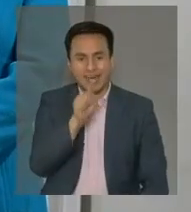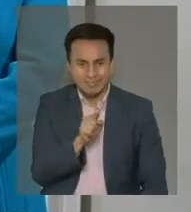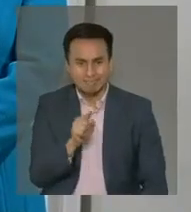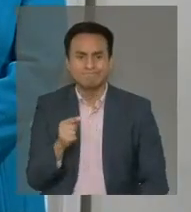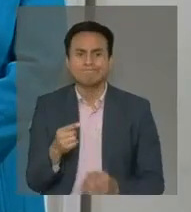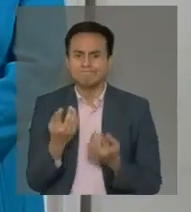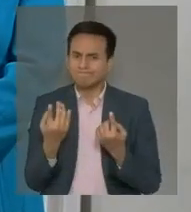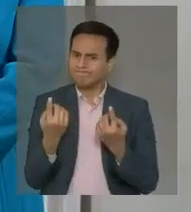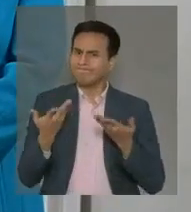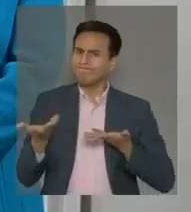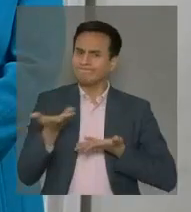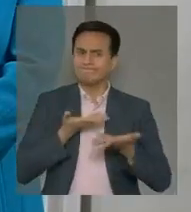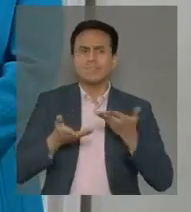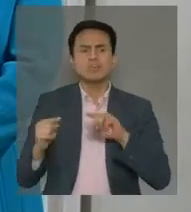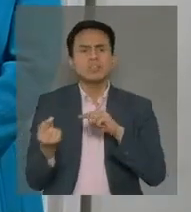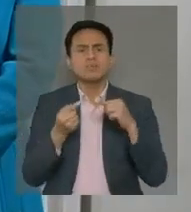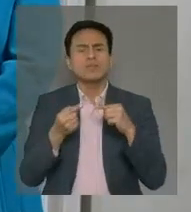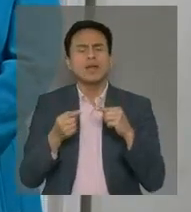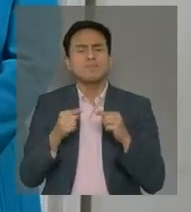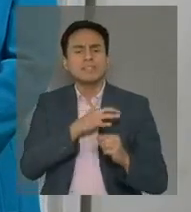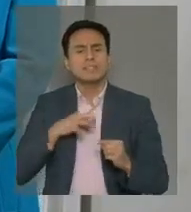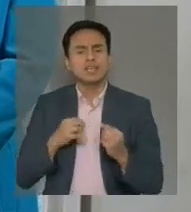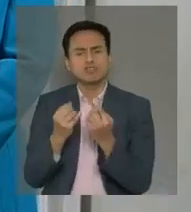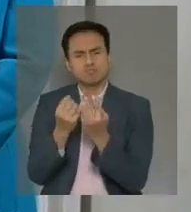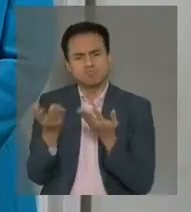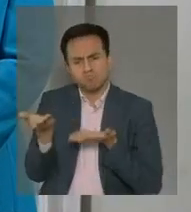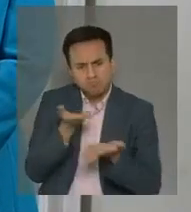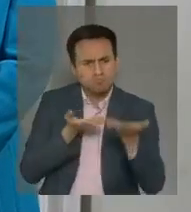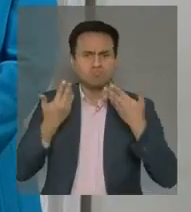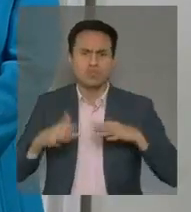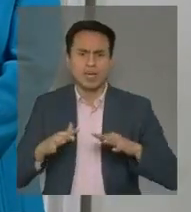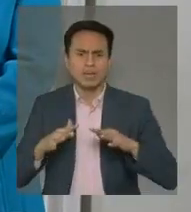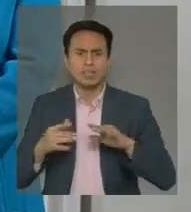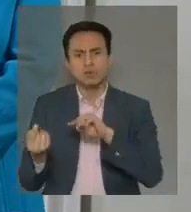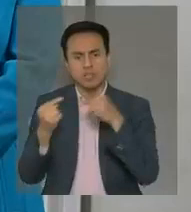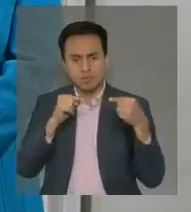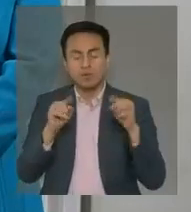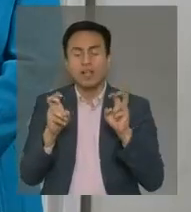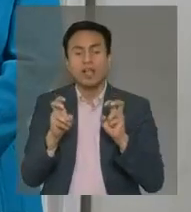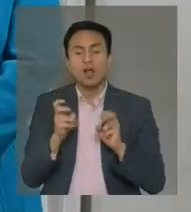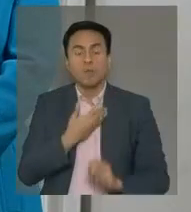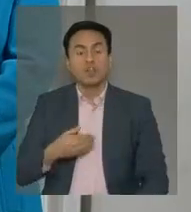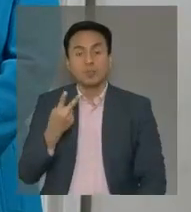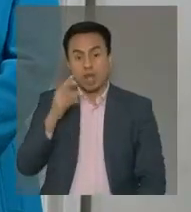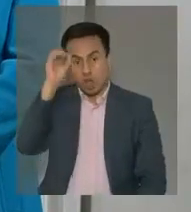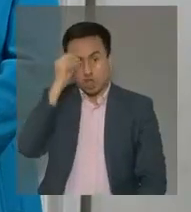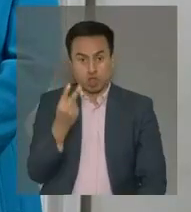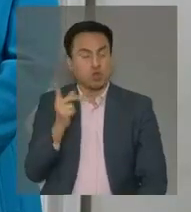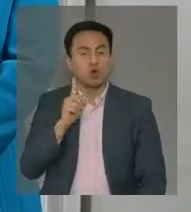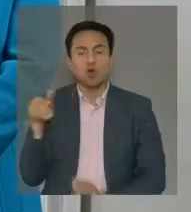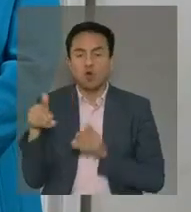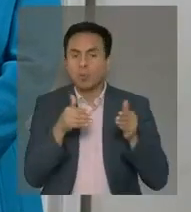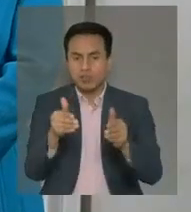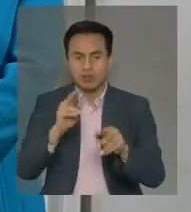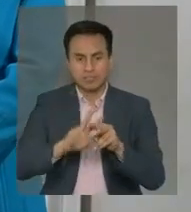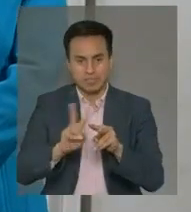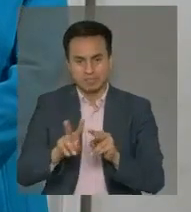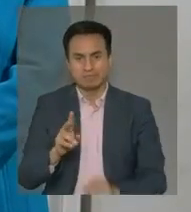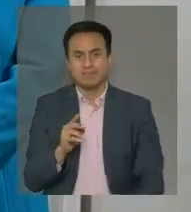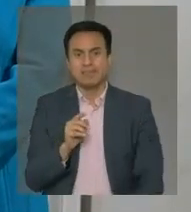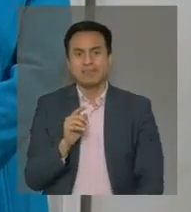esto lo discutimos con varios de los ministerios involucrados y quiero que sepan que en el gobierno no hay dos opiniones respecto al camino a proceder